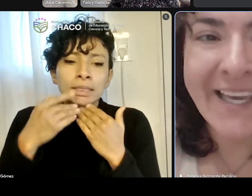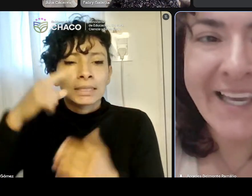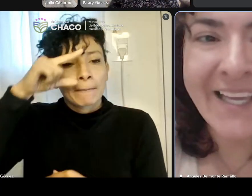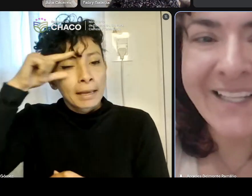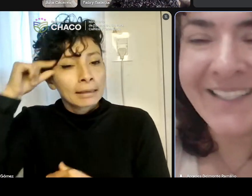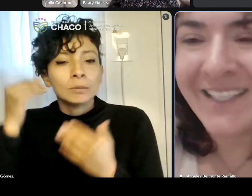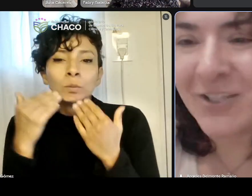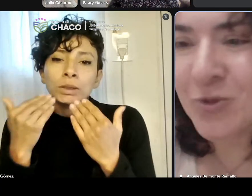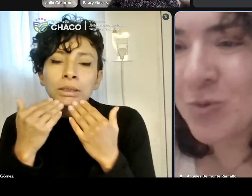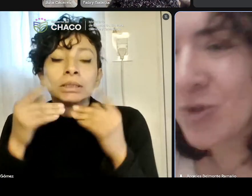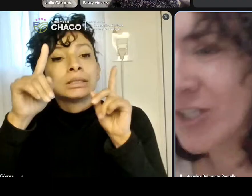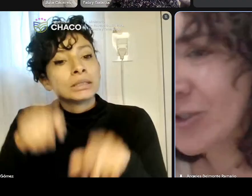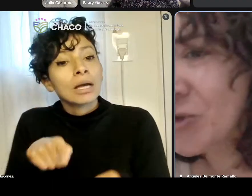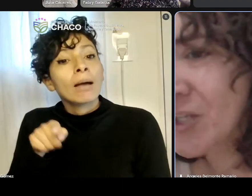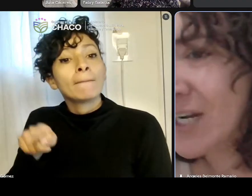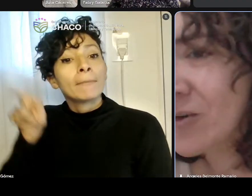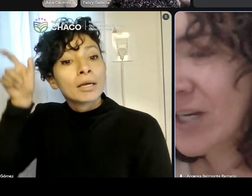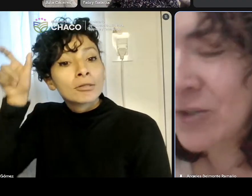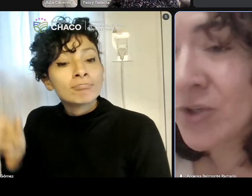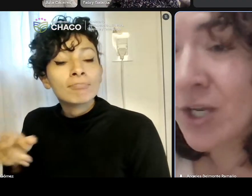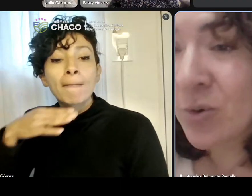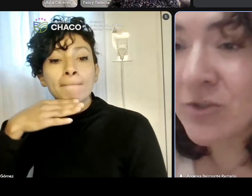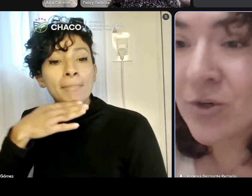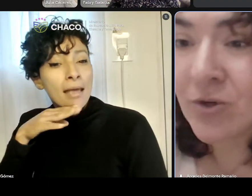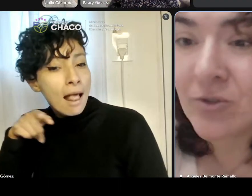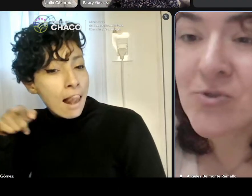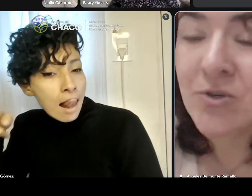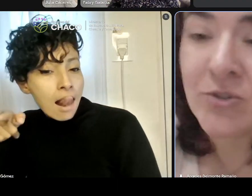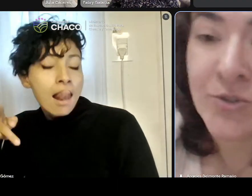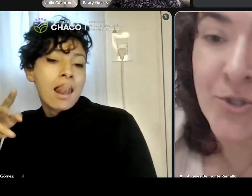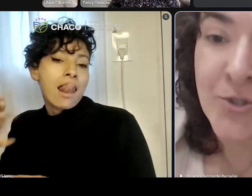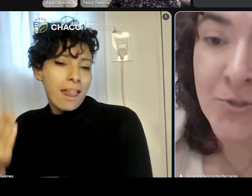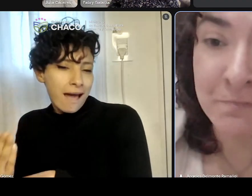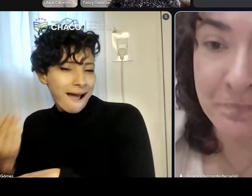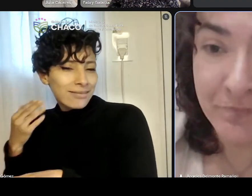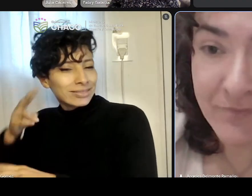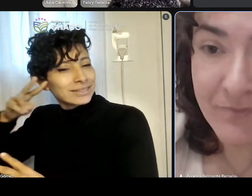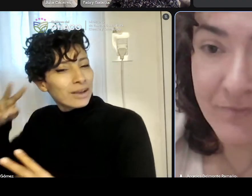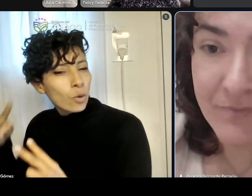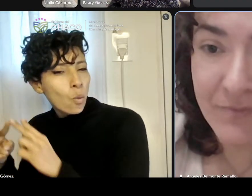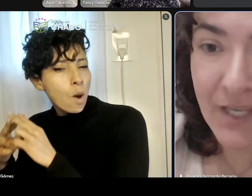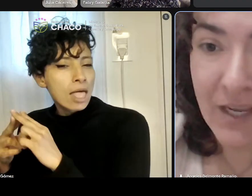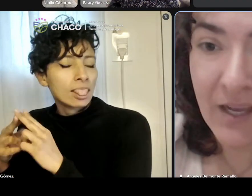a Miguel que estuvo en otros encuentros con nosotros,